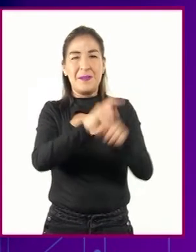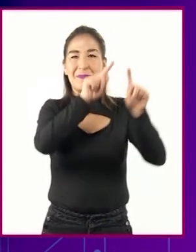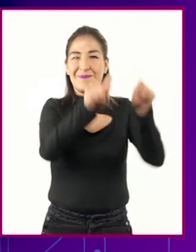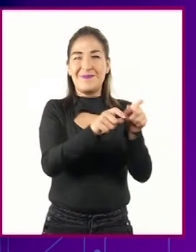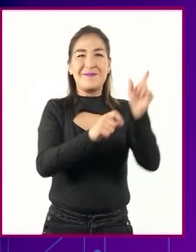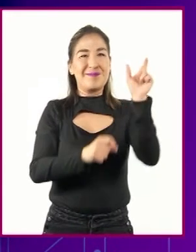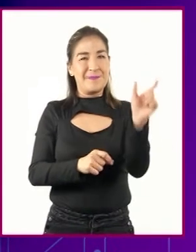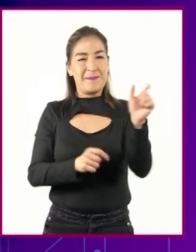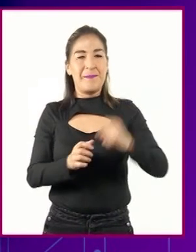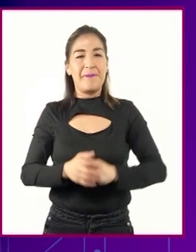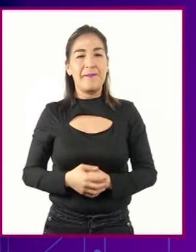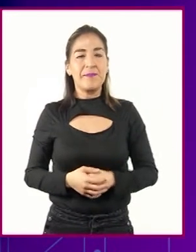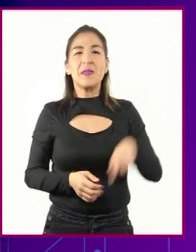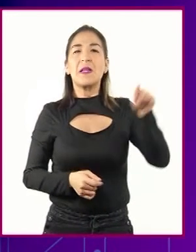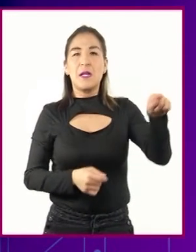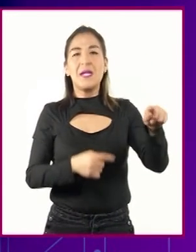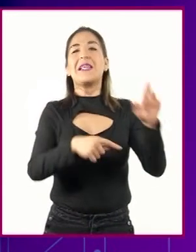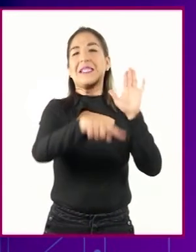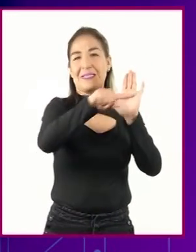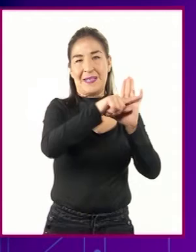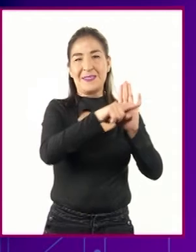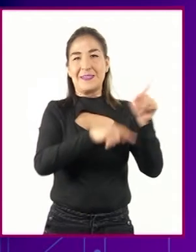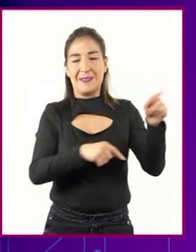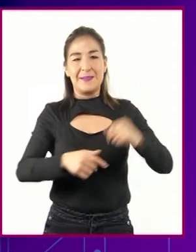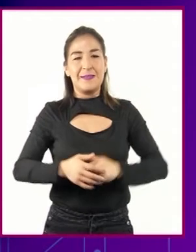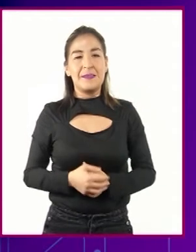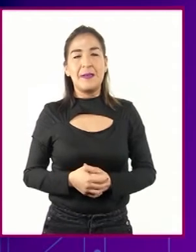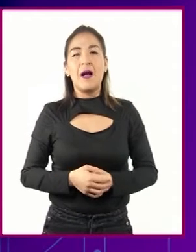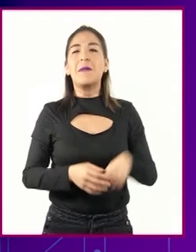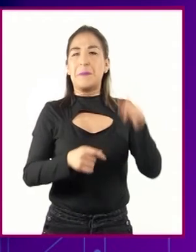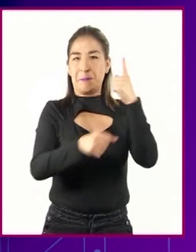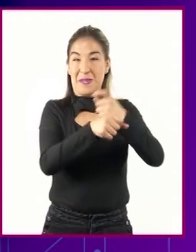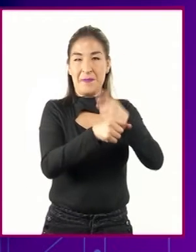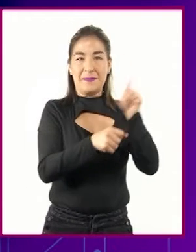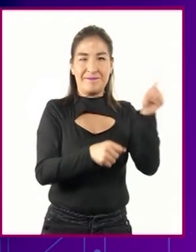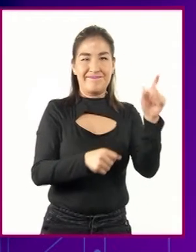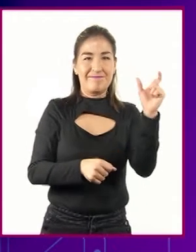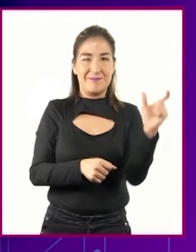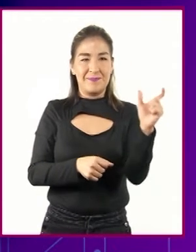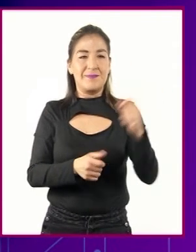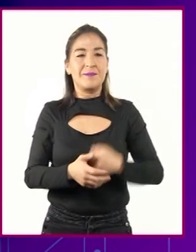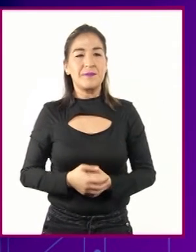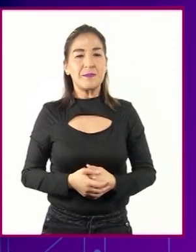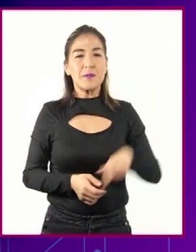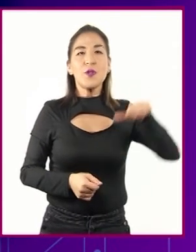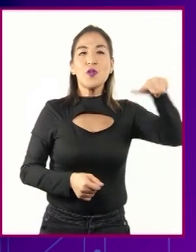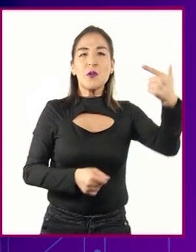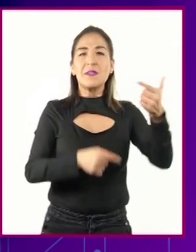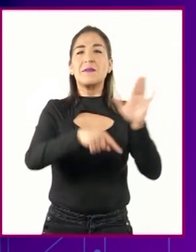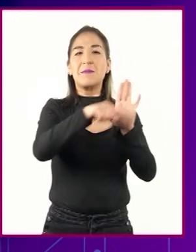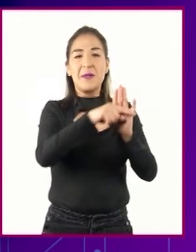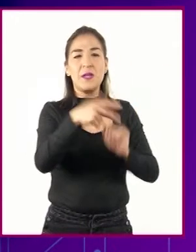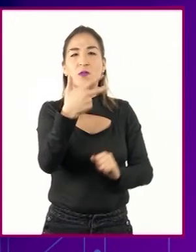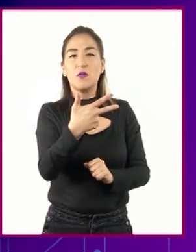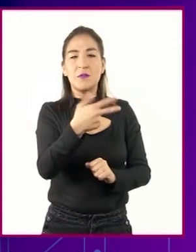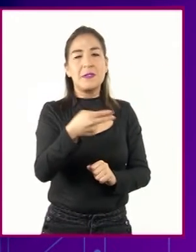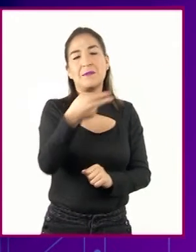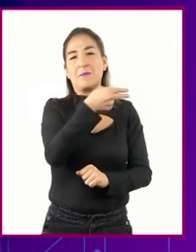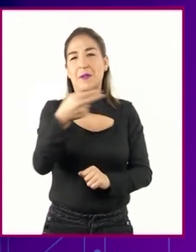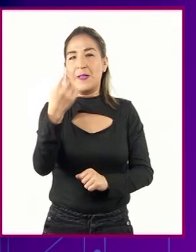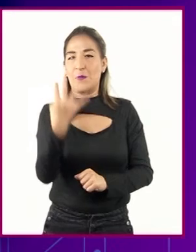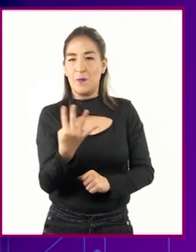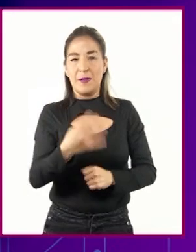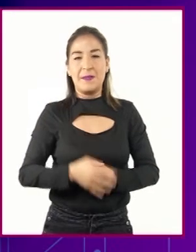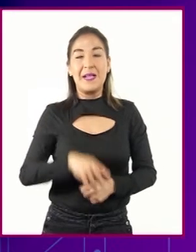entre los corchetes tenemos una sustracción. Comenzaremos por ahí. 12 menos 8 es igual a 4. Y en el